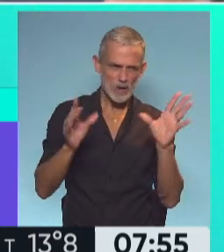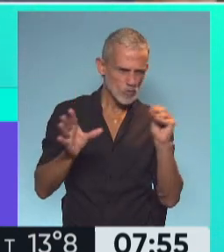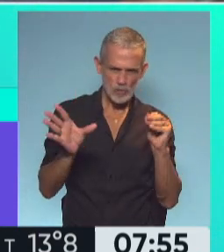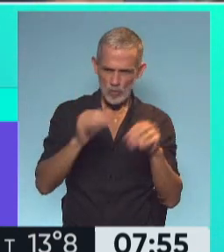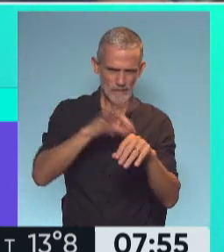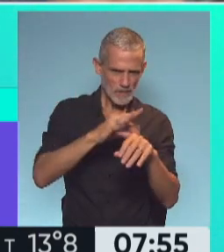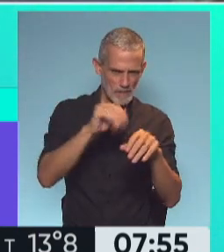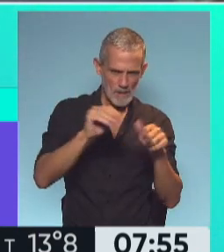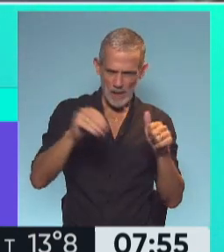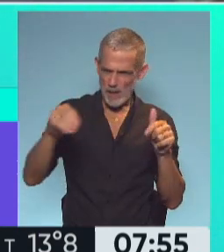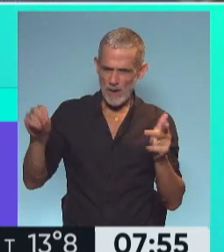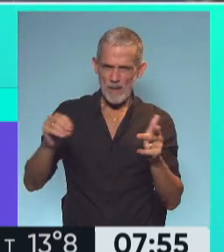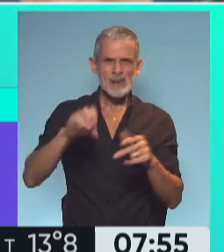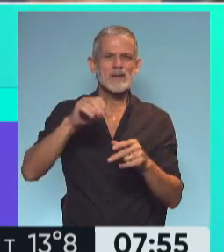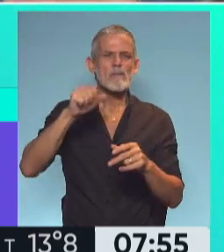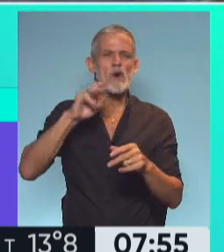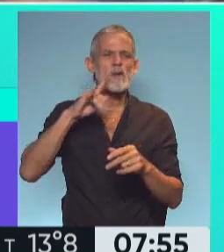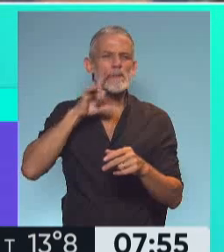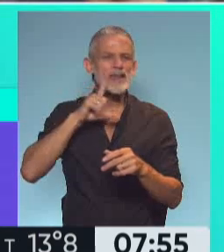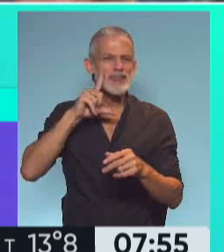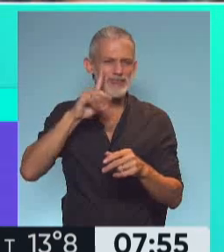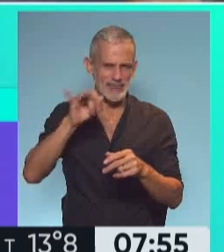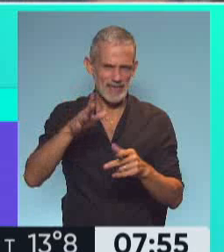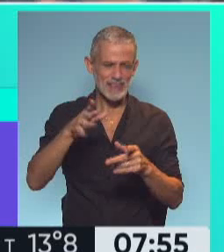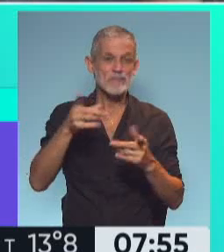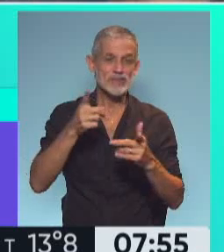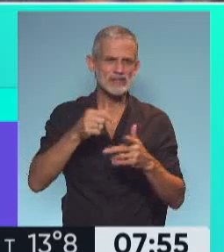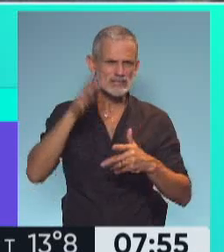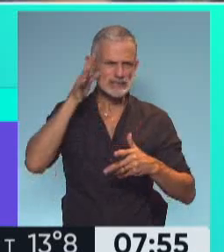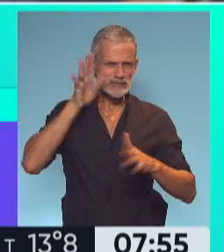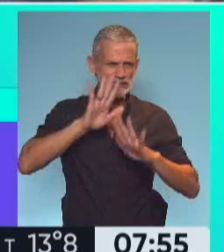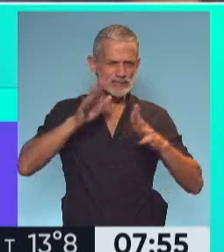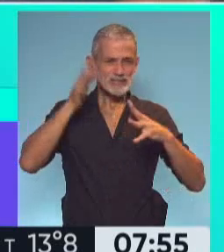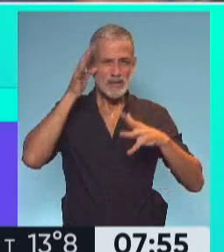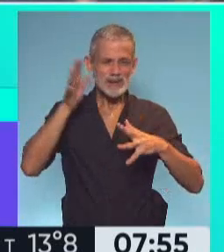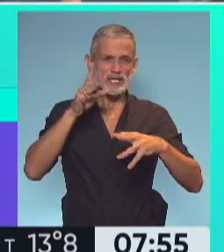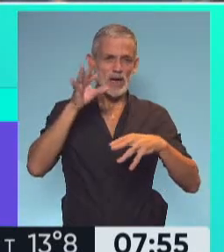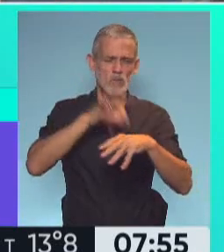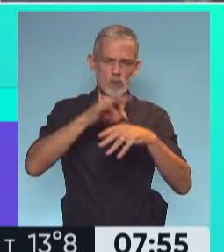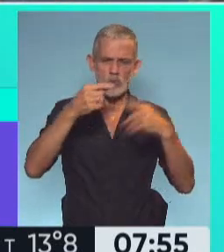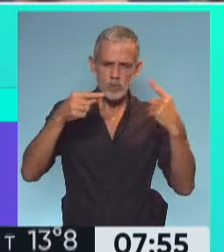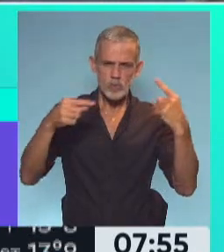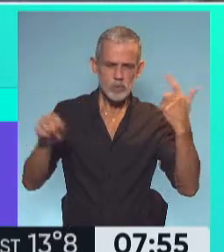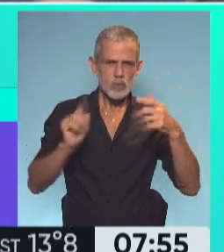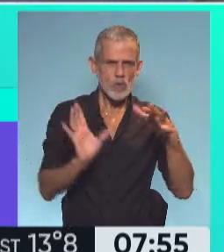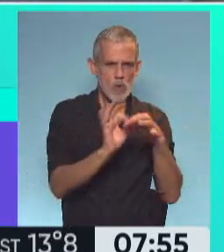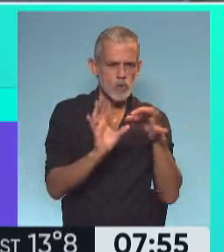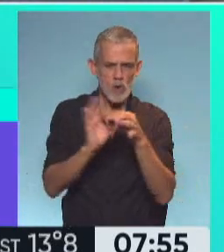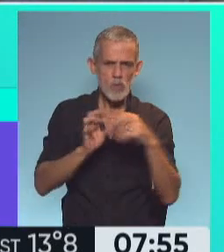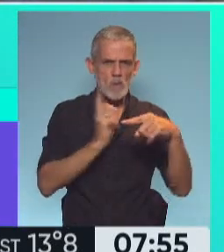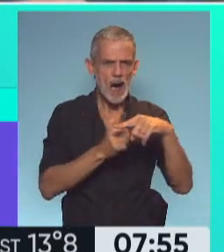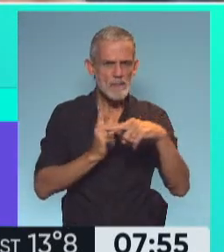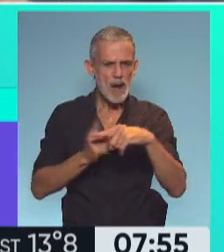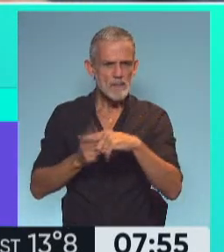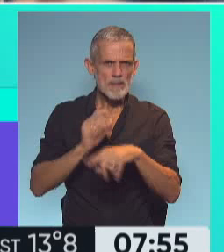pese en la situación de la pandemia. Ese exceso de enfermedad, ese exceso de complicaciones, puede tener que ver con el COVID,